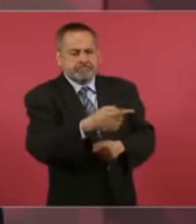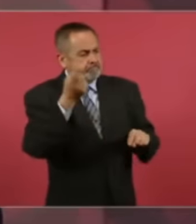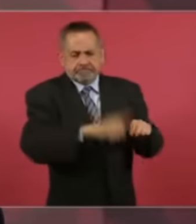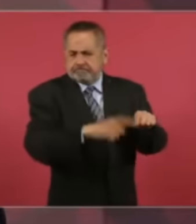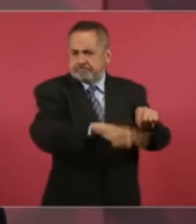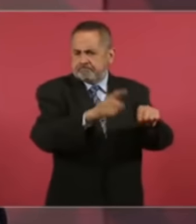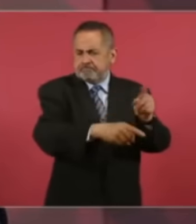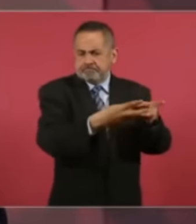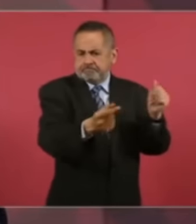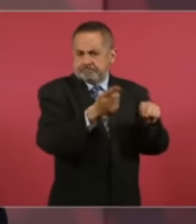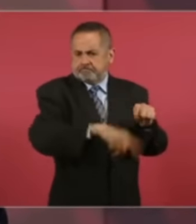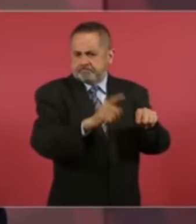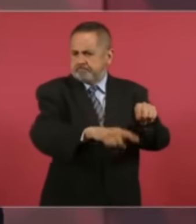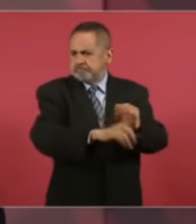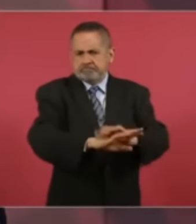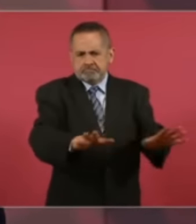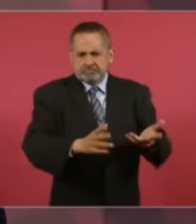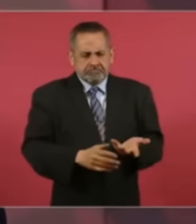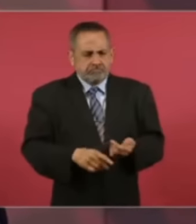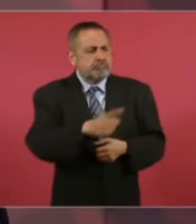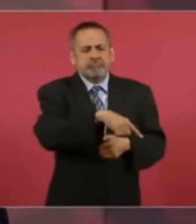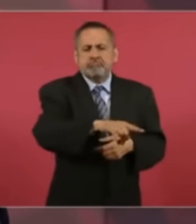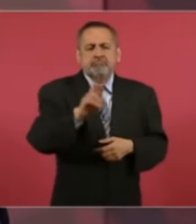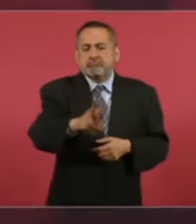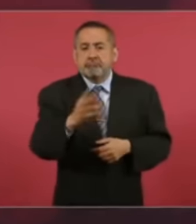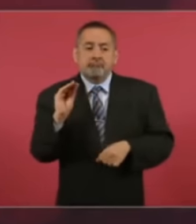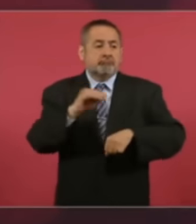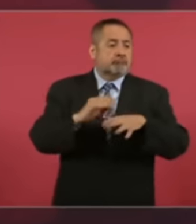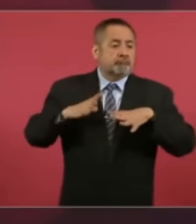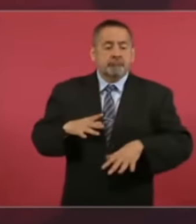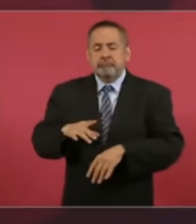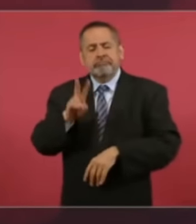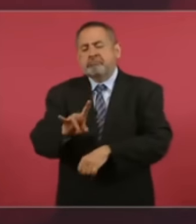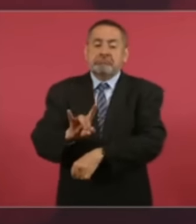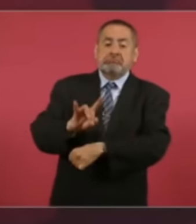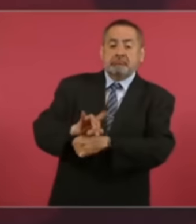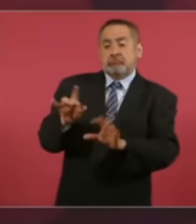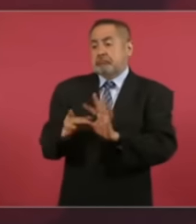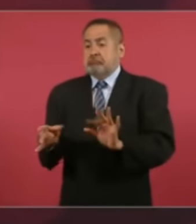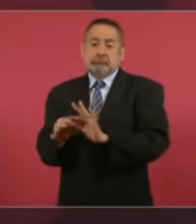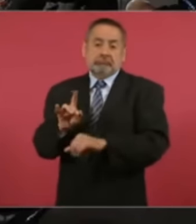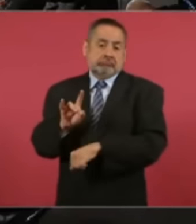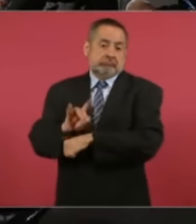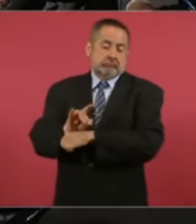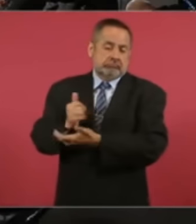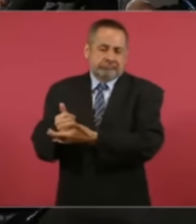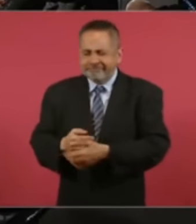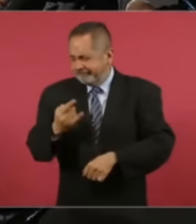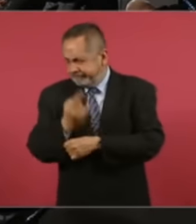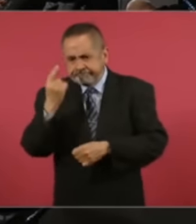organismos, porque todo fue una farsa y utilizaron